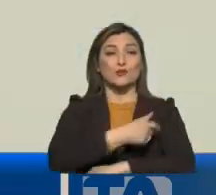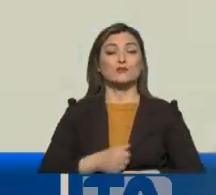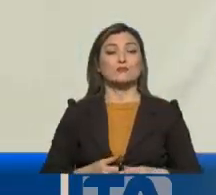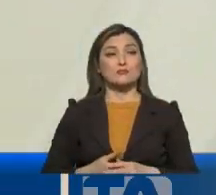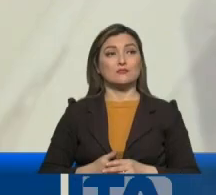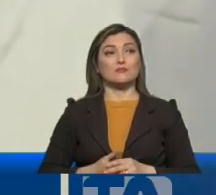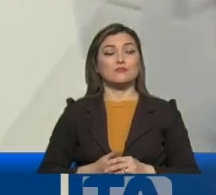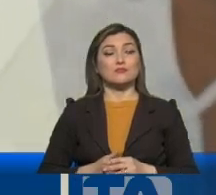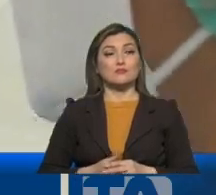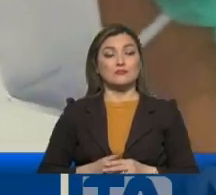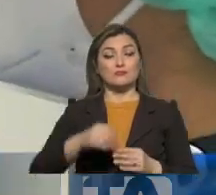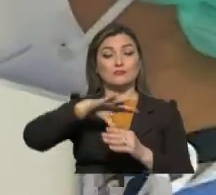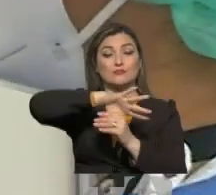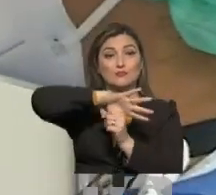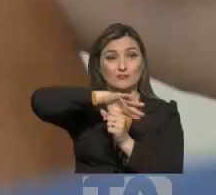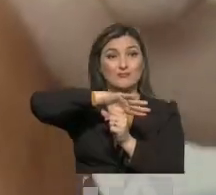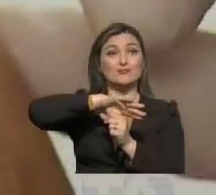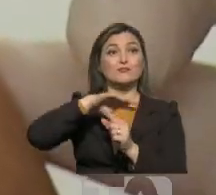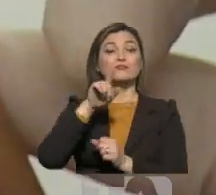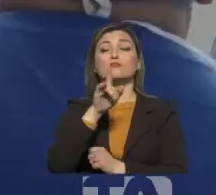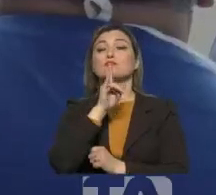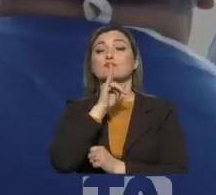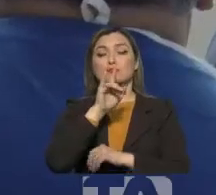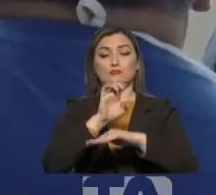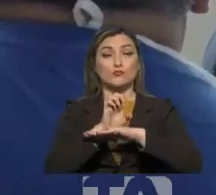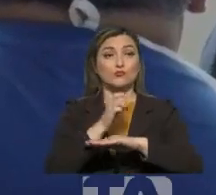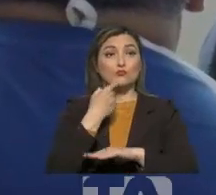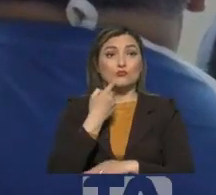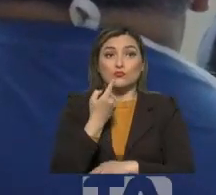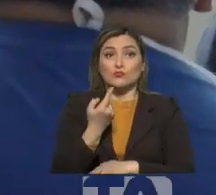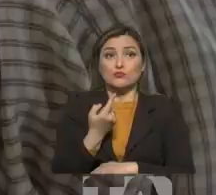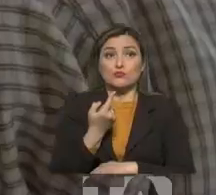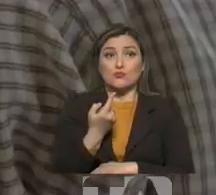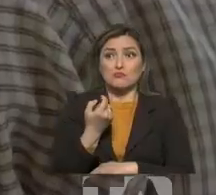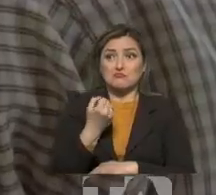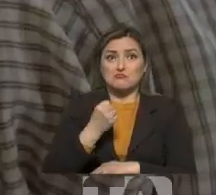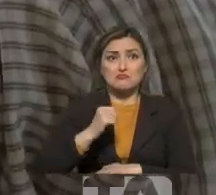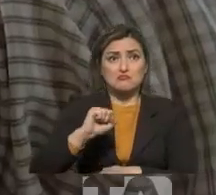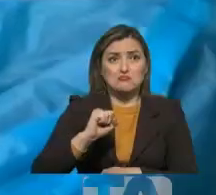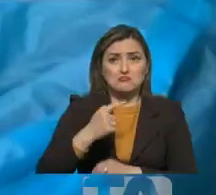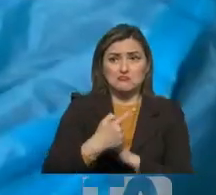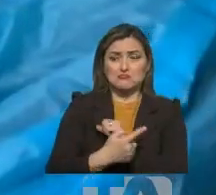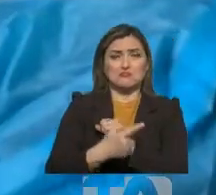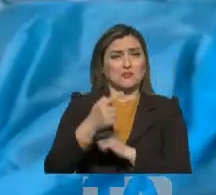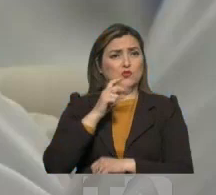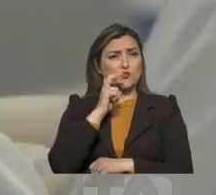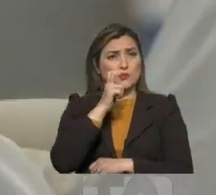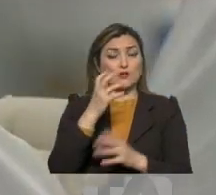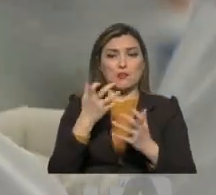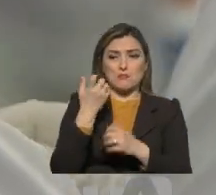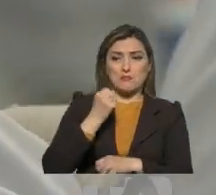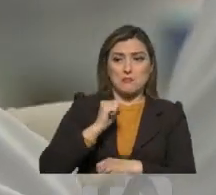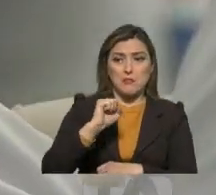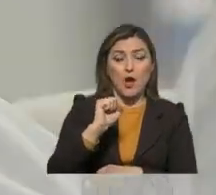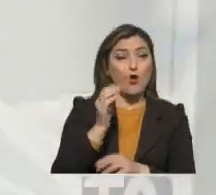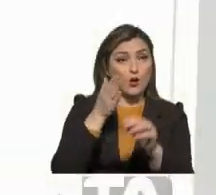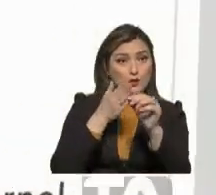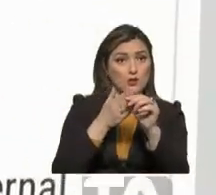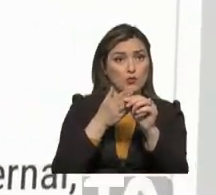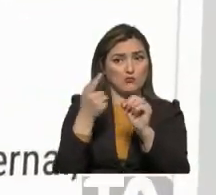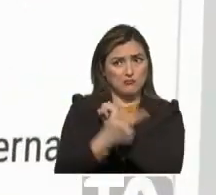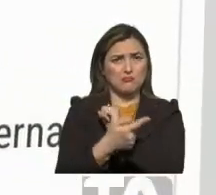según el consulado de eeuu en ecuador no existe ninguna prohibición o sanción para aquellos turistas que viajan con este fin